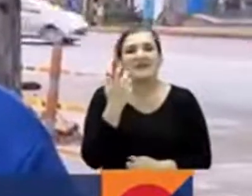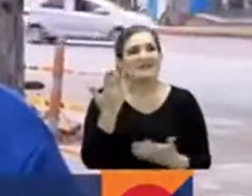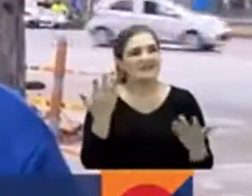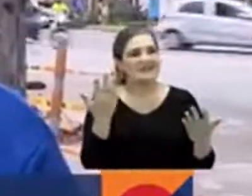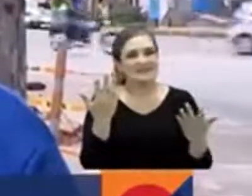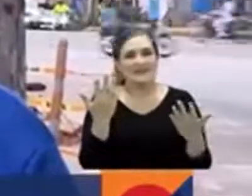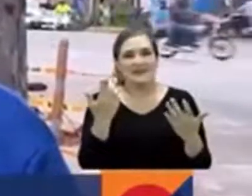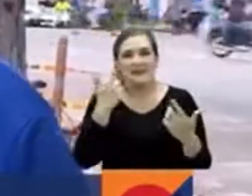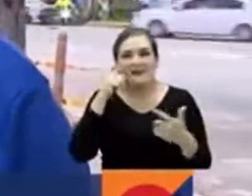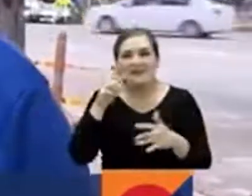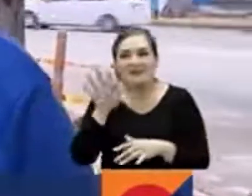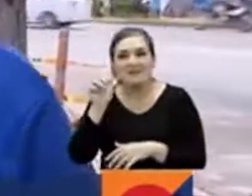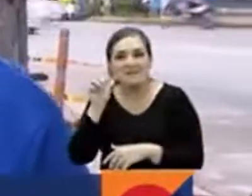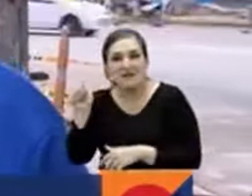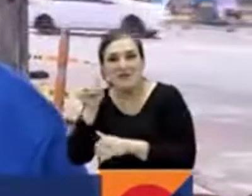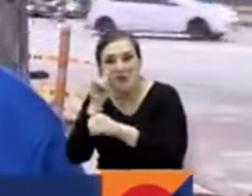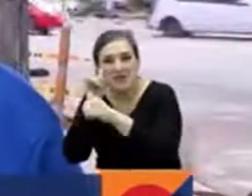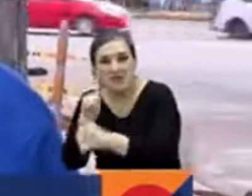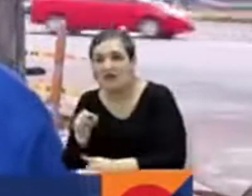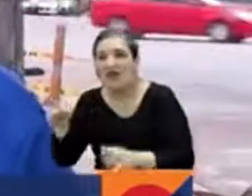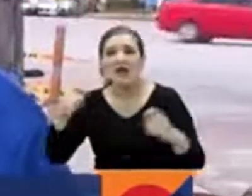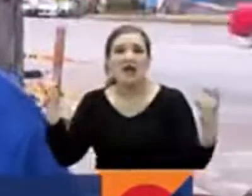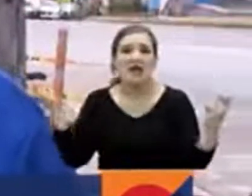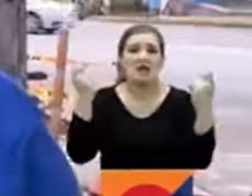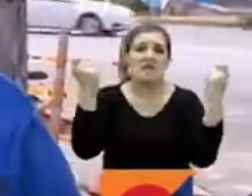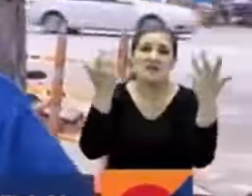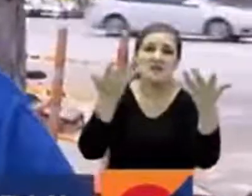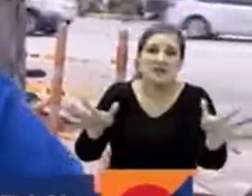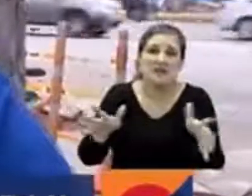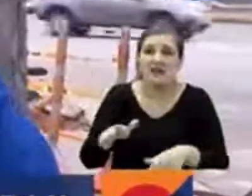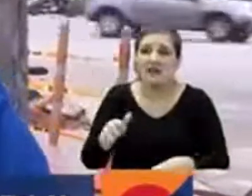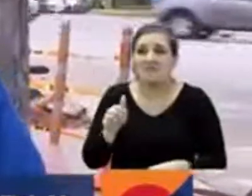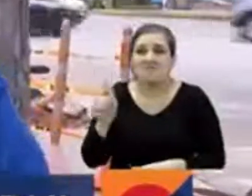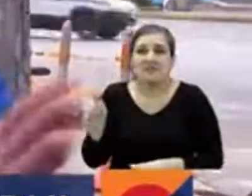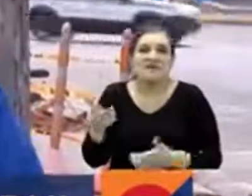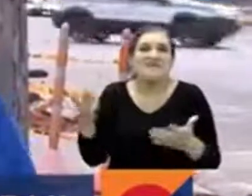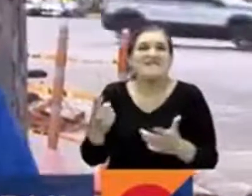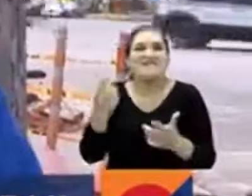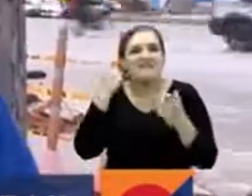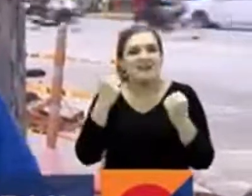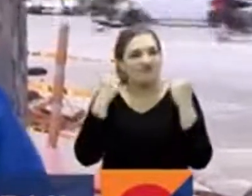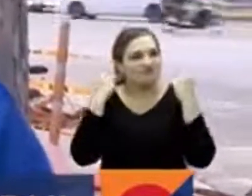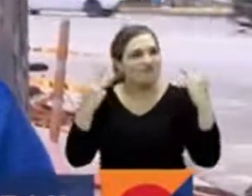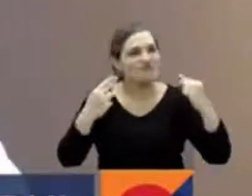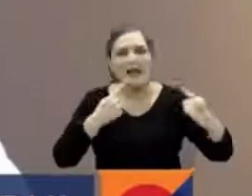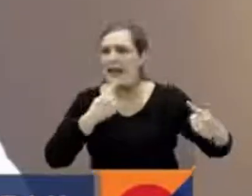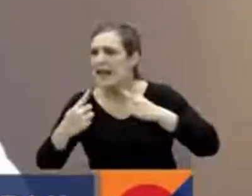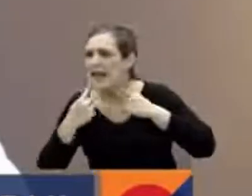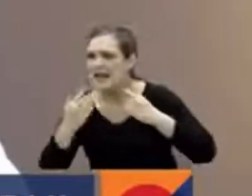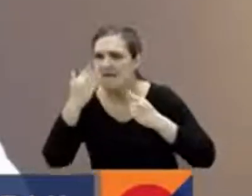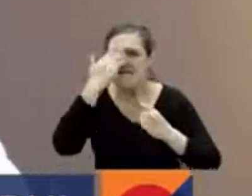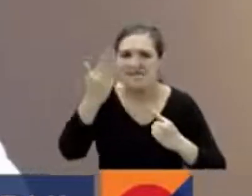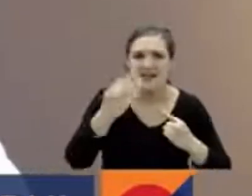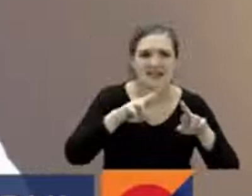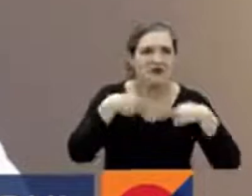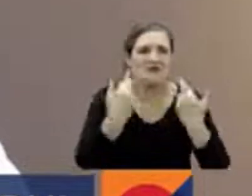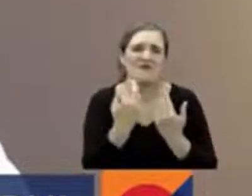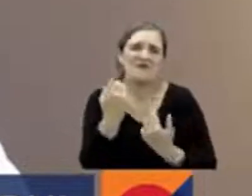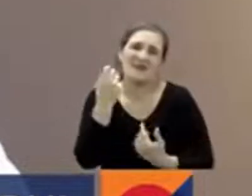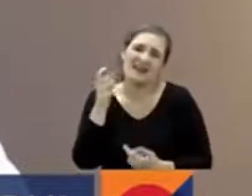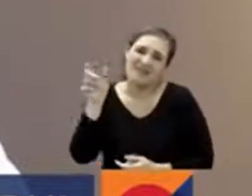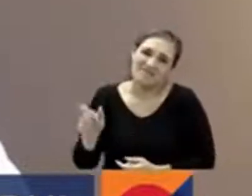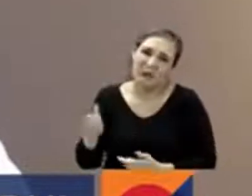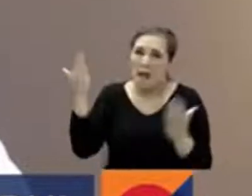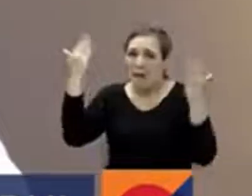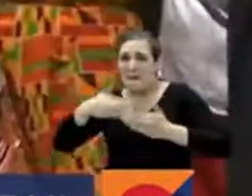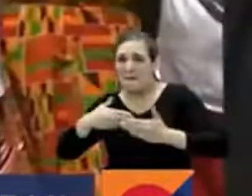de parte del ingeniero, como él no quería hacer campaña ni nada, pues le faltó como salir a hablar con la gente y reunirse con ellos. El ex